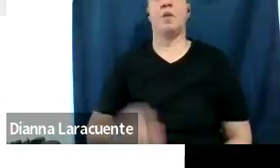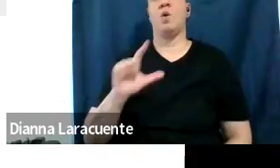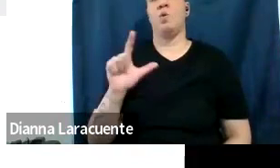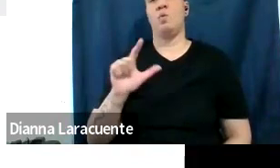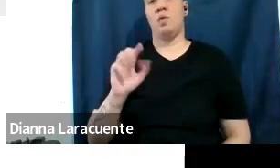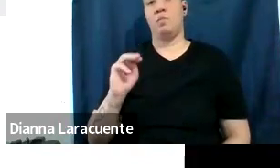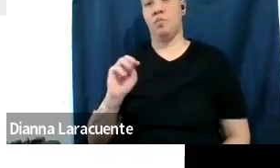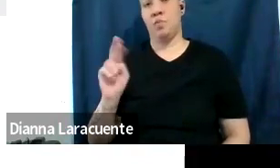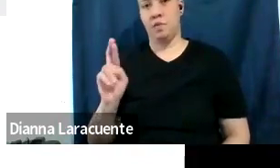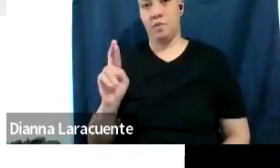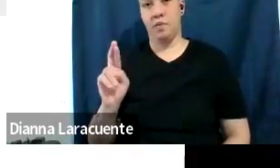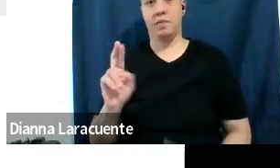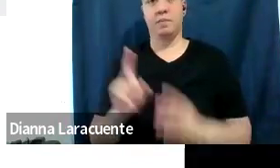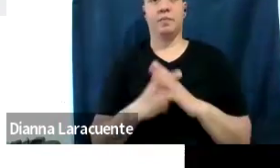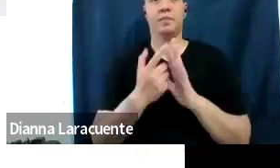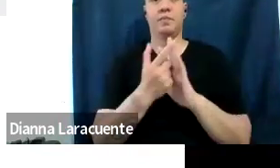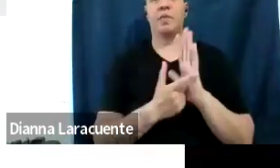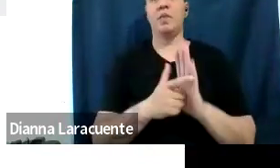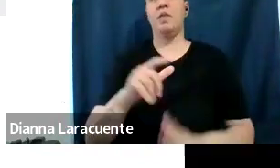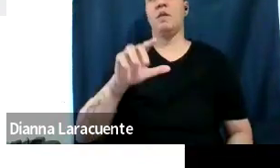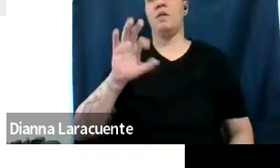empieza la ley Foraker.